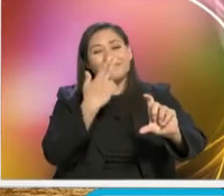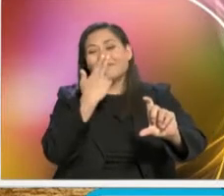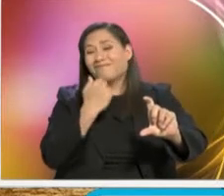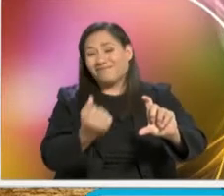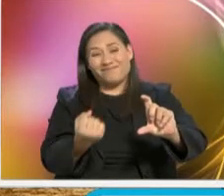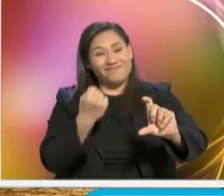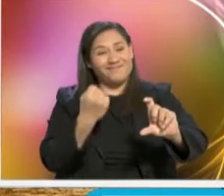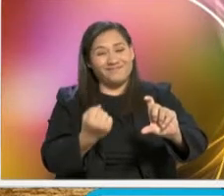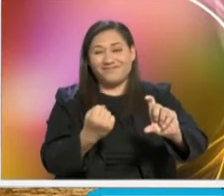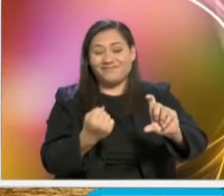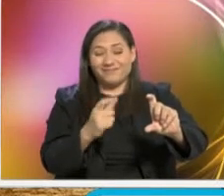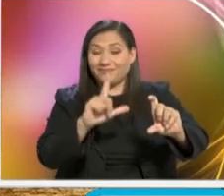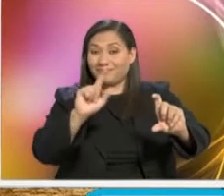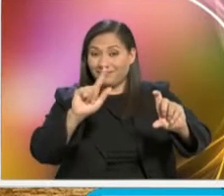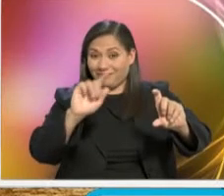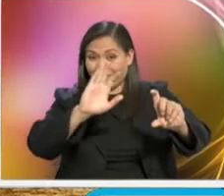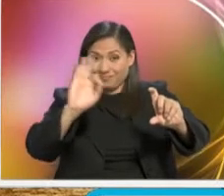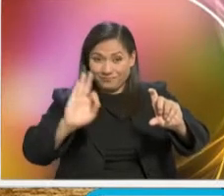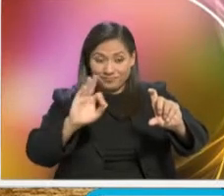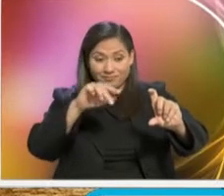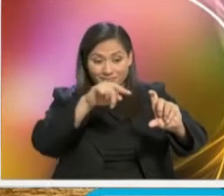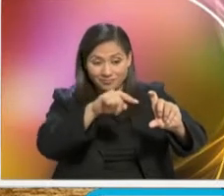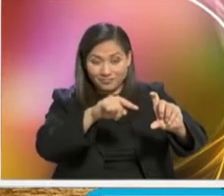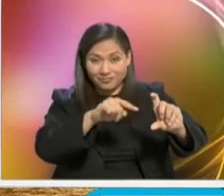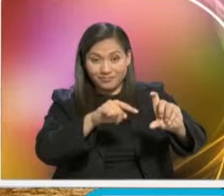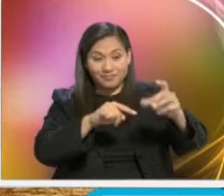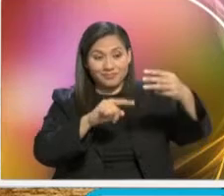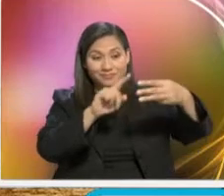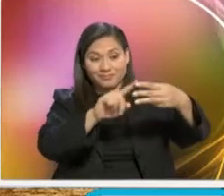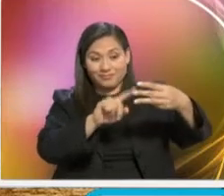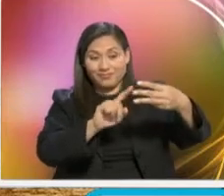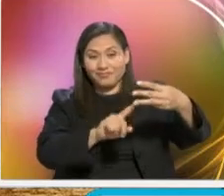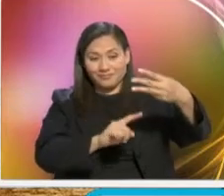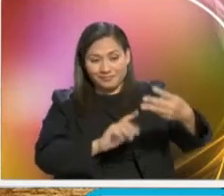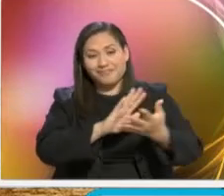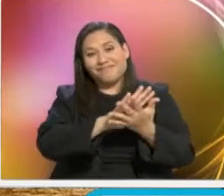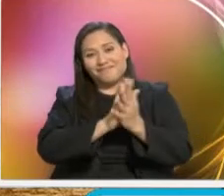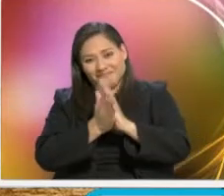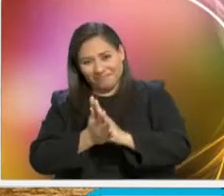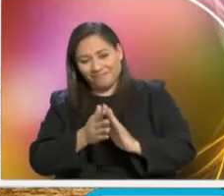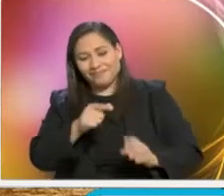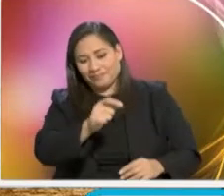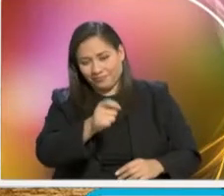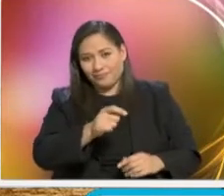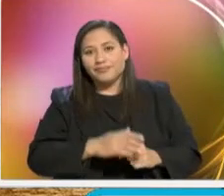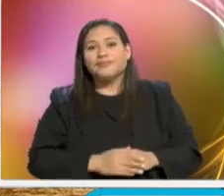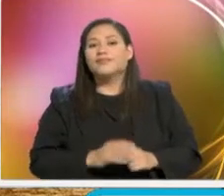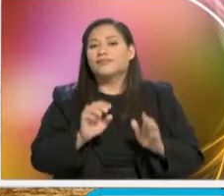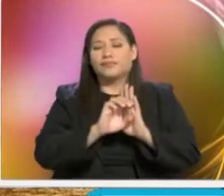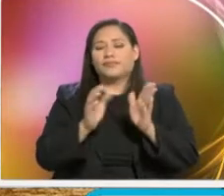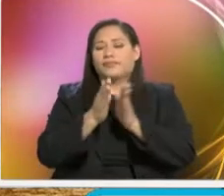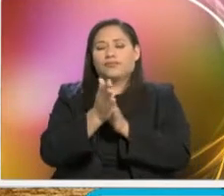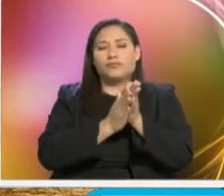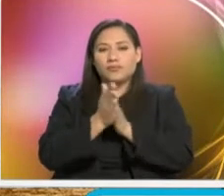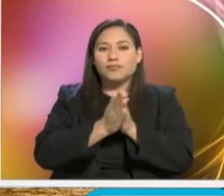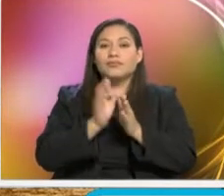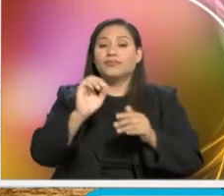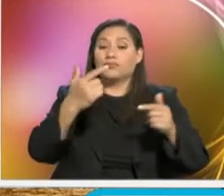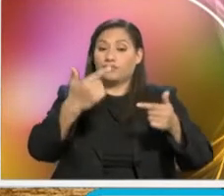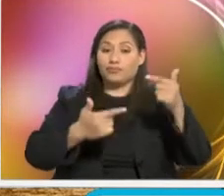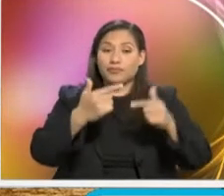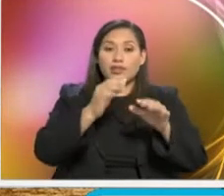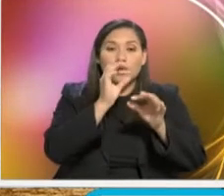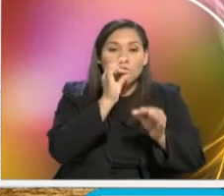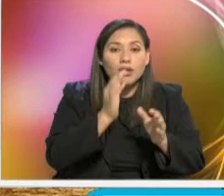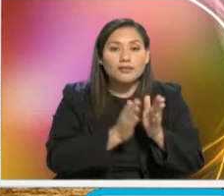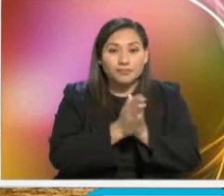que el 70% de lo que viene en los 3 primeros lugares es lo que representa. Muy bien. Si tiene, por ejemplo, un chocolate o una leche con chocolate,